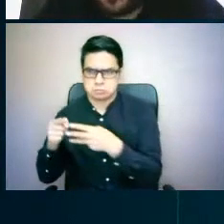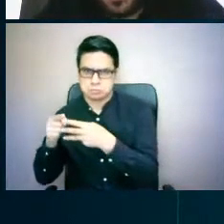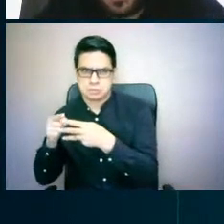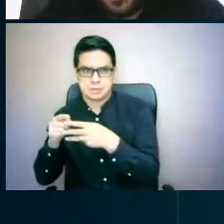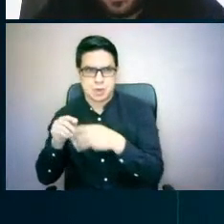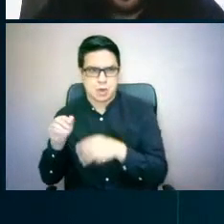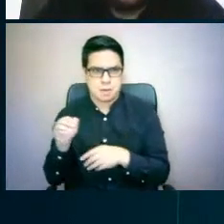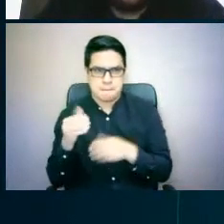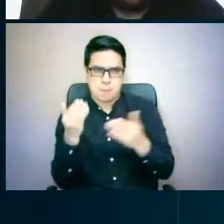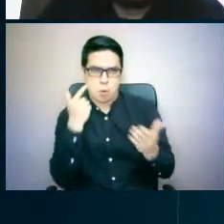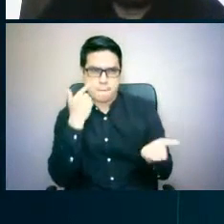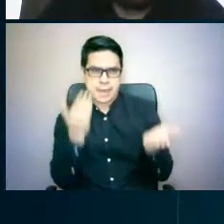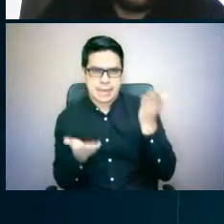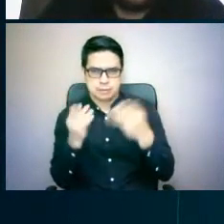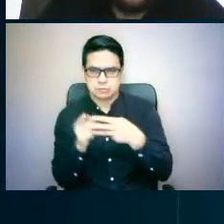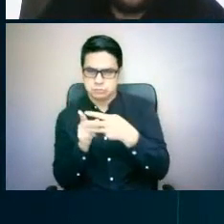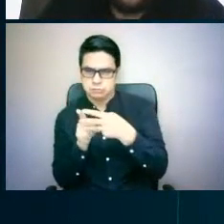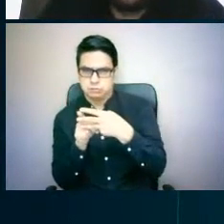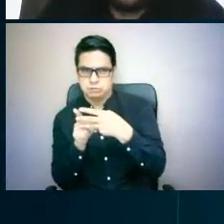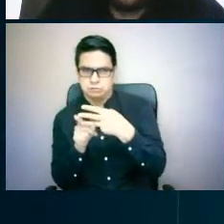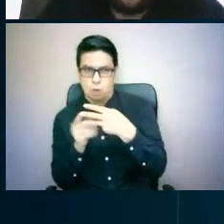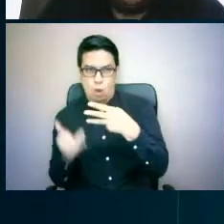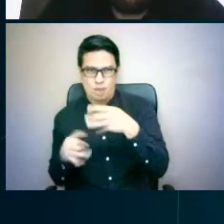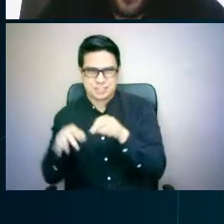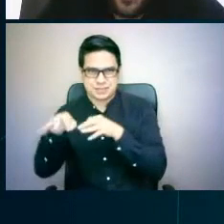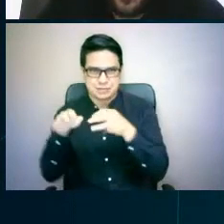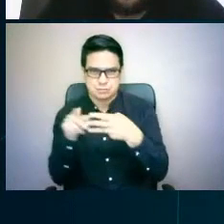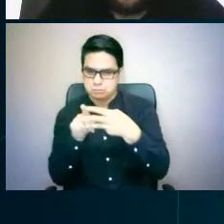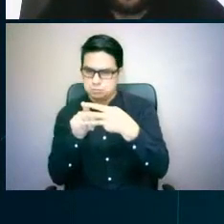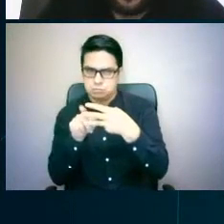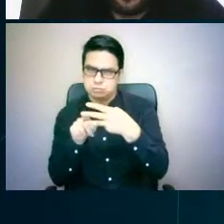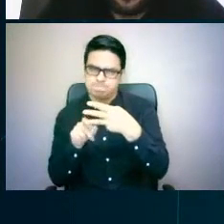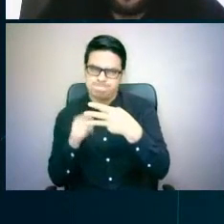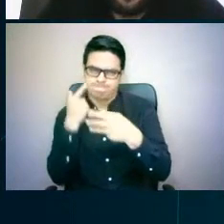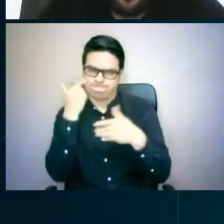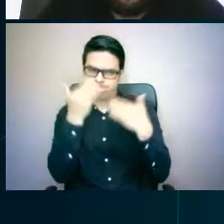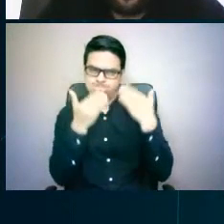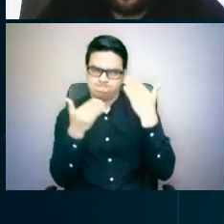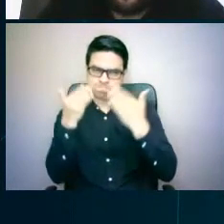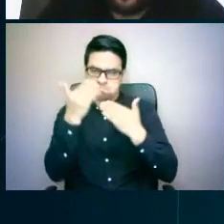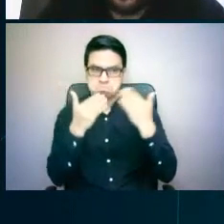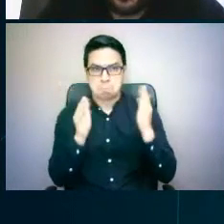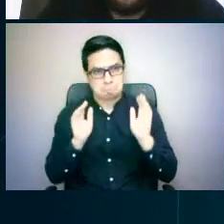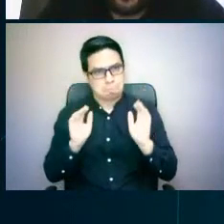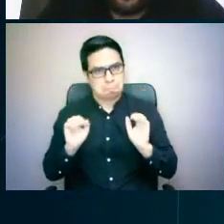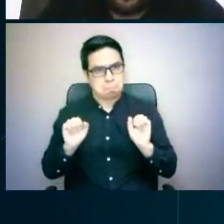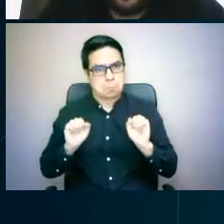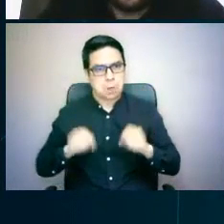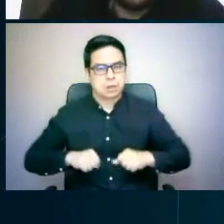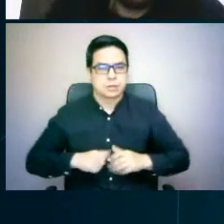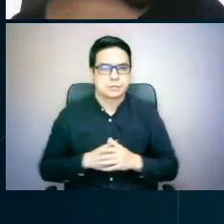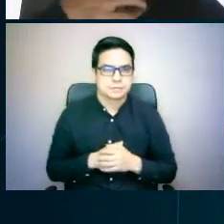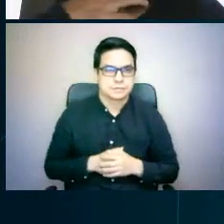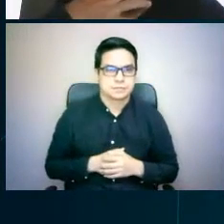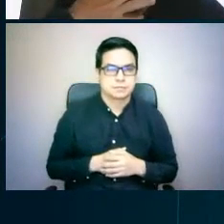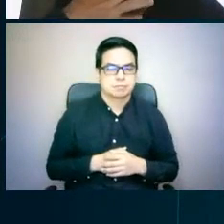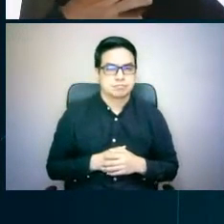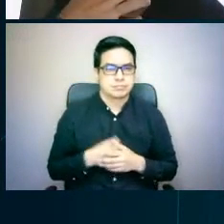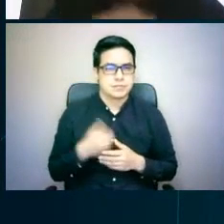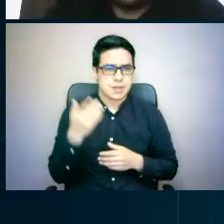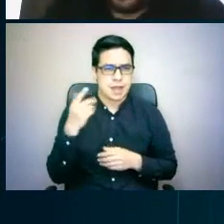A pesar de que algunas de los oferentes o proveedores que les mencionaba